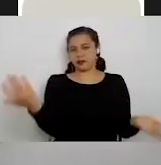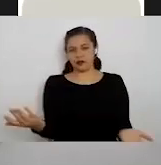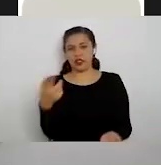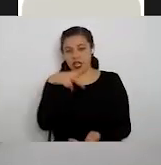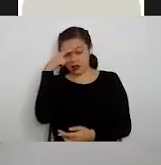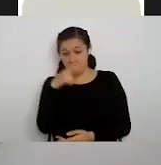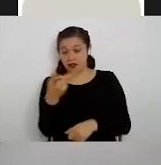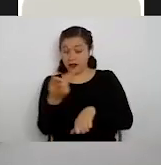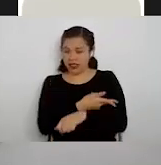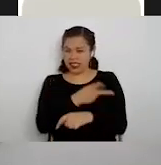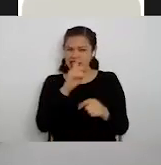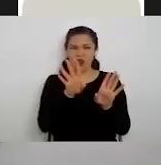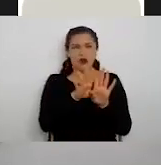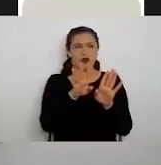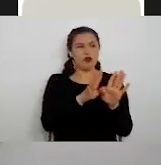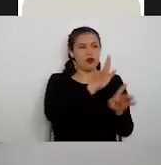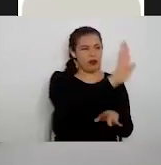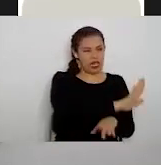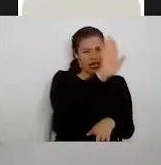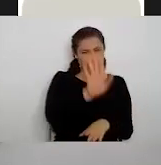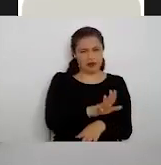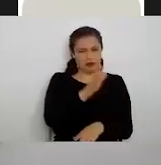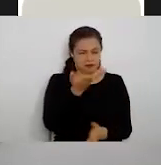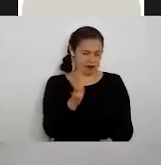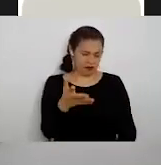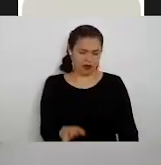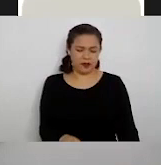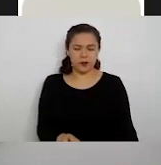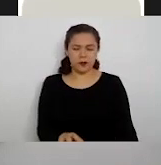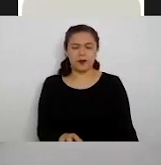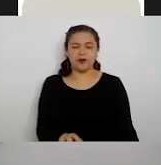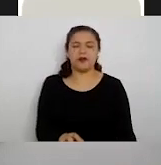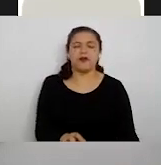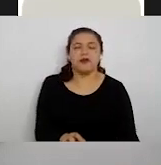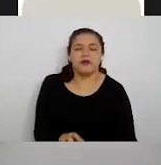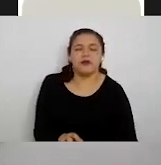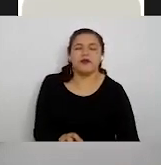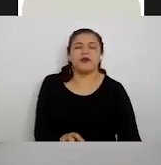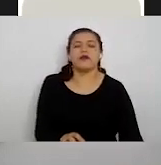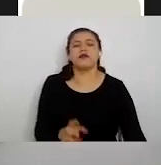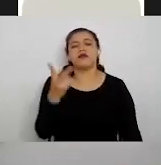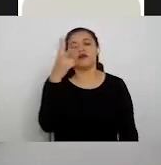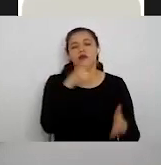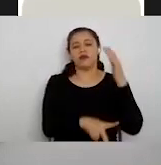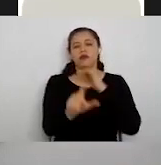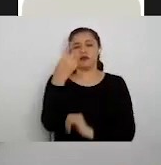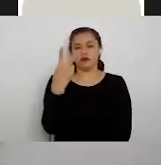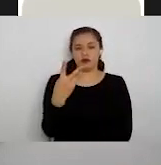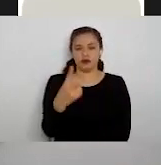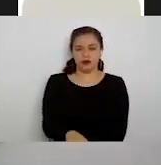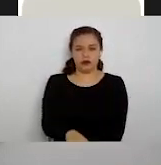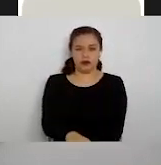México. En México, por ejemplo, ahora, en el 2022,